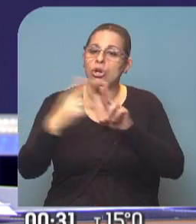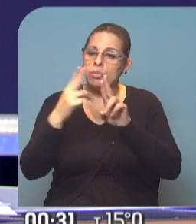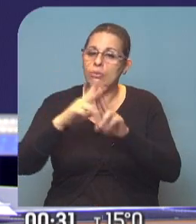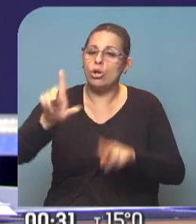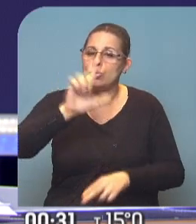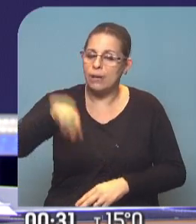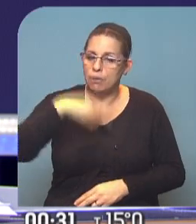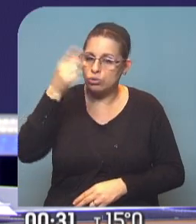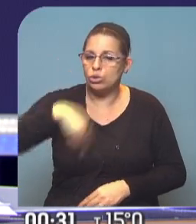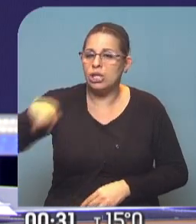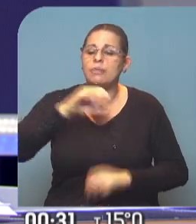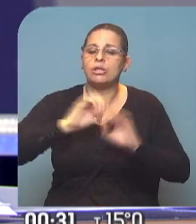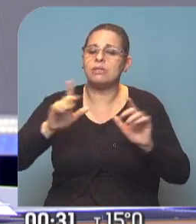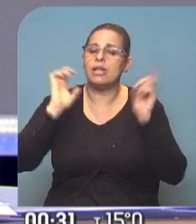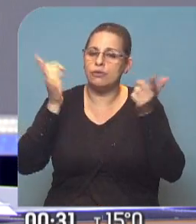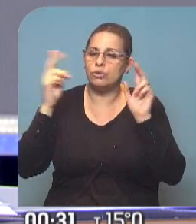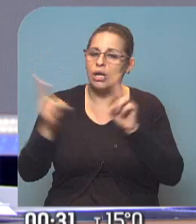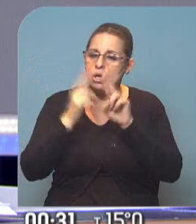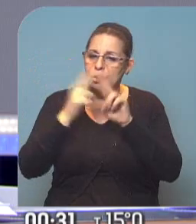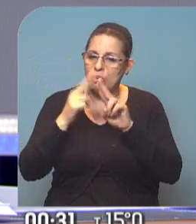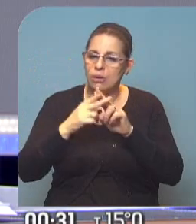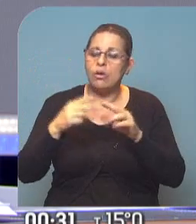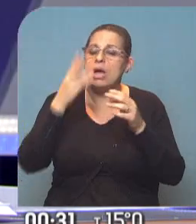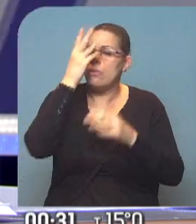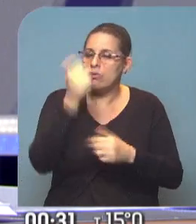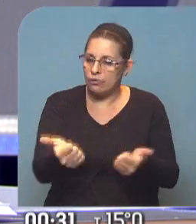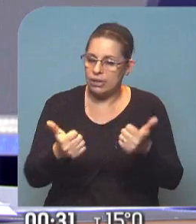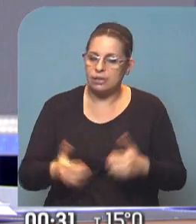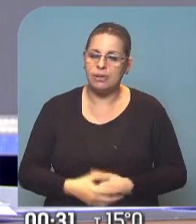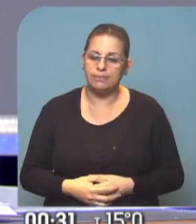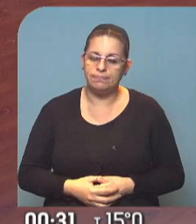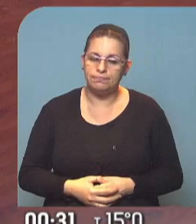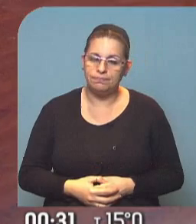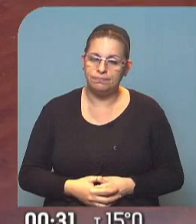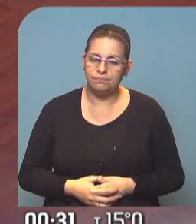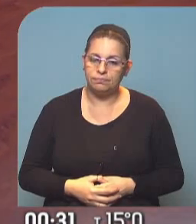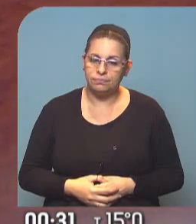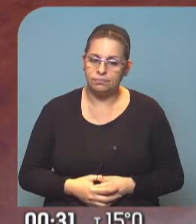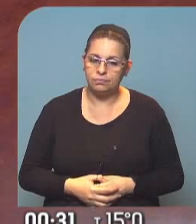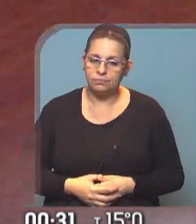lunes, ustedes pórtense mal y pásenla bien. Nos vemos, que tengan un excelente, excelente final de jornada. Chao.